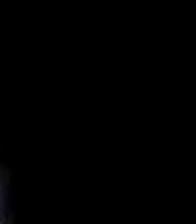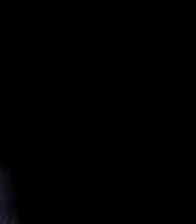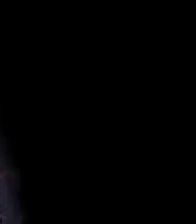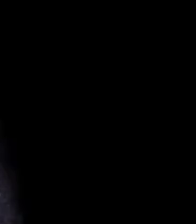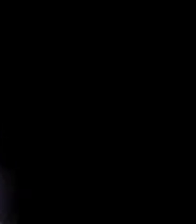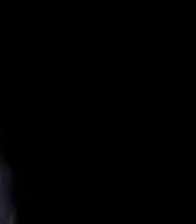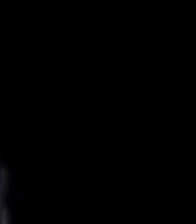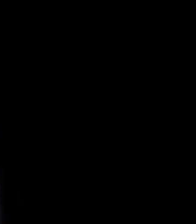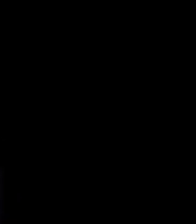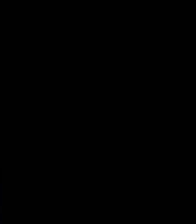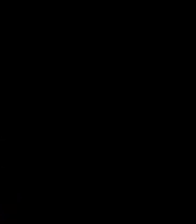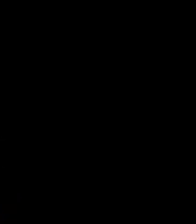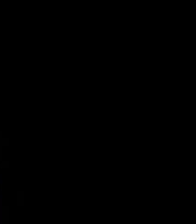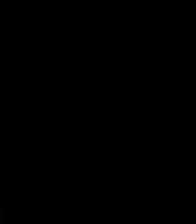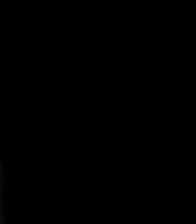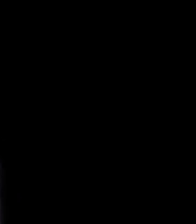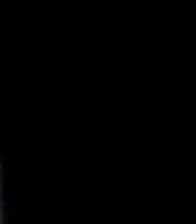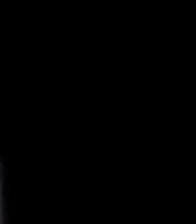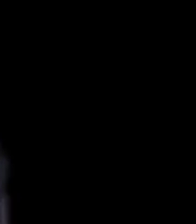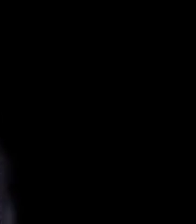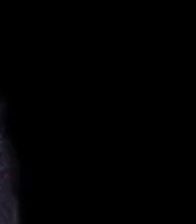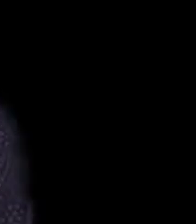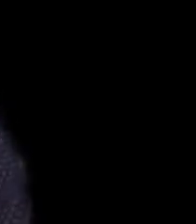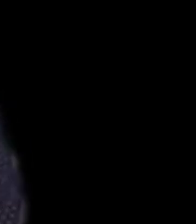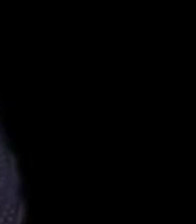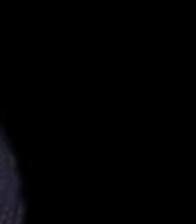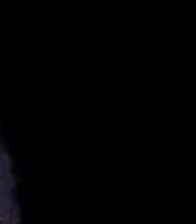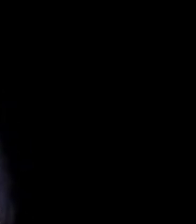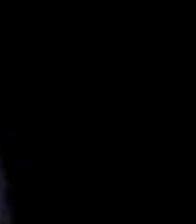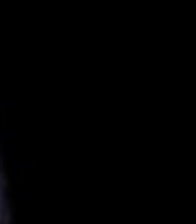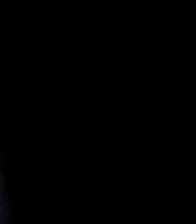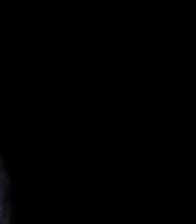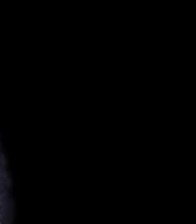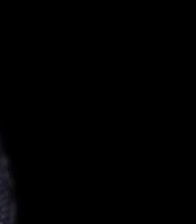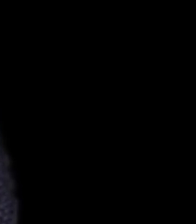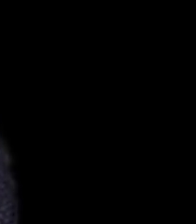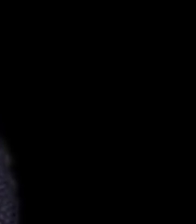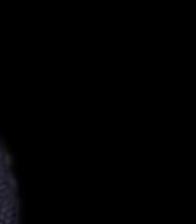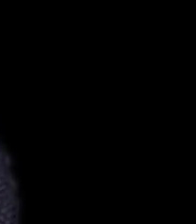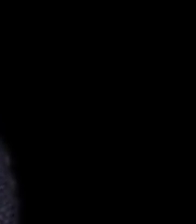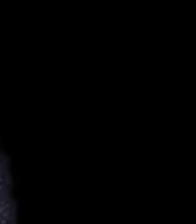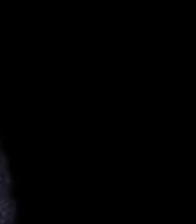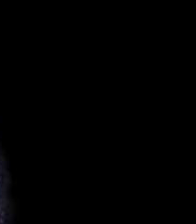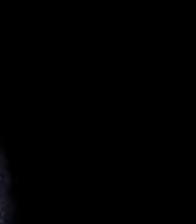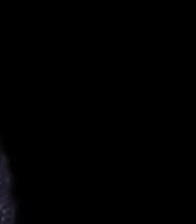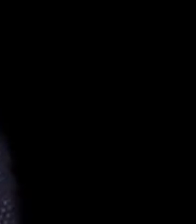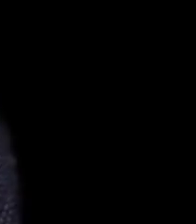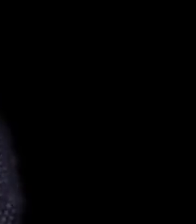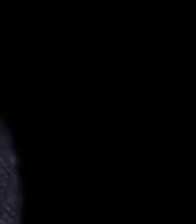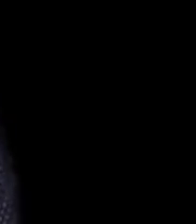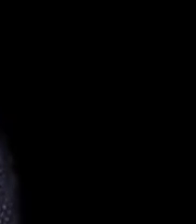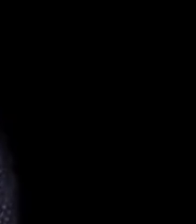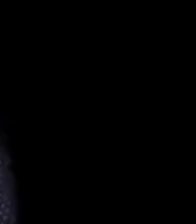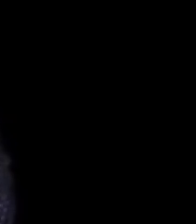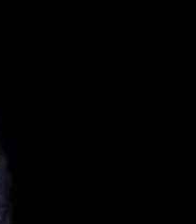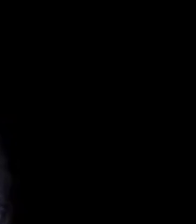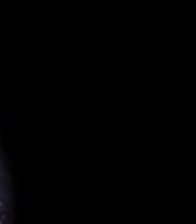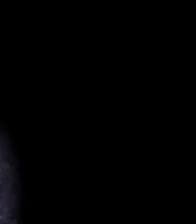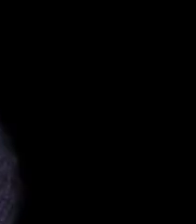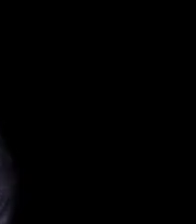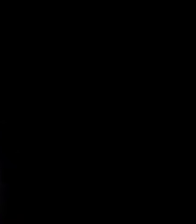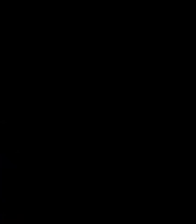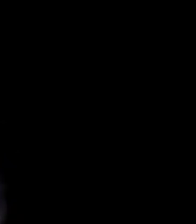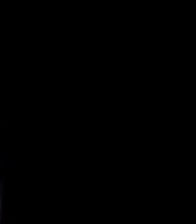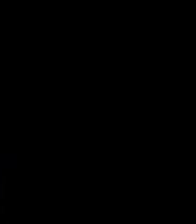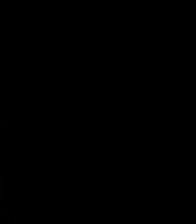corrupto? Mira, lo que estoy diciendo es que sí representa también una política de los moches. Y basta ahorita,